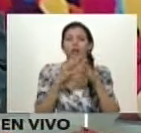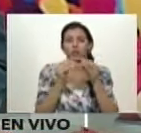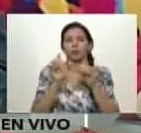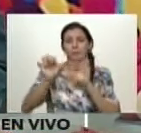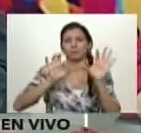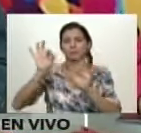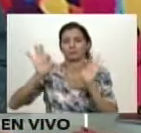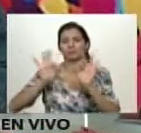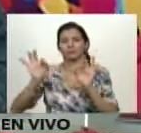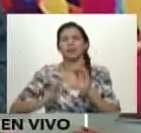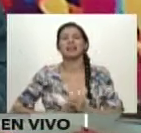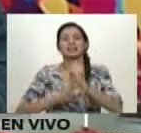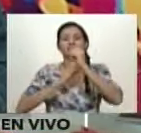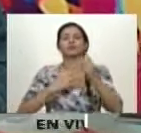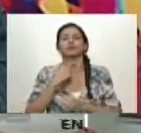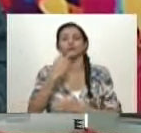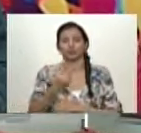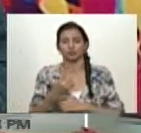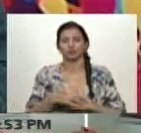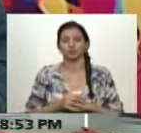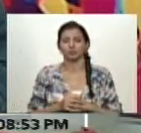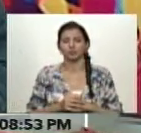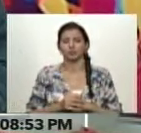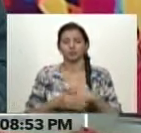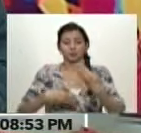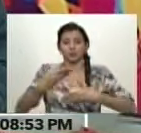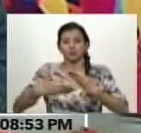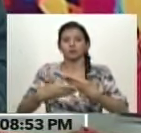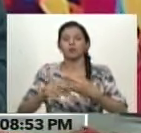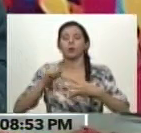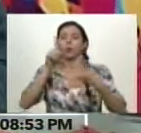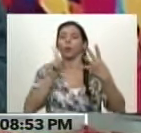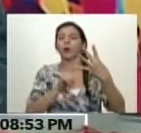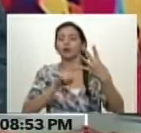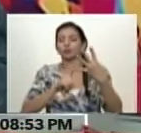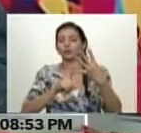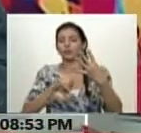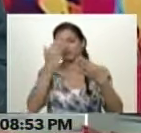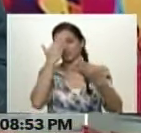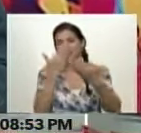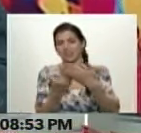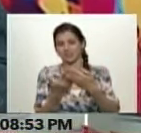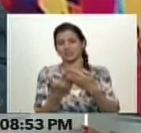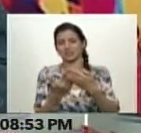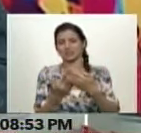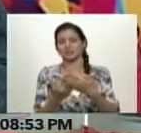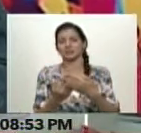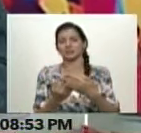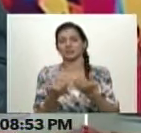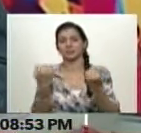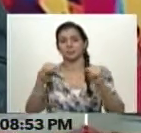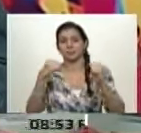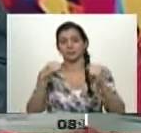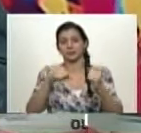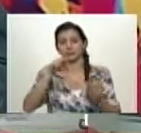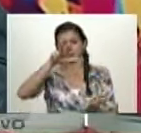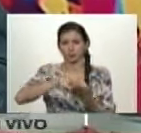y compañeras que he designado para avanzar en el cuarto frente de aplicación de las líneas aprobadas.